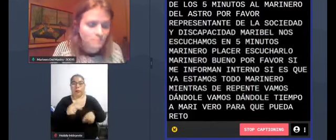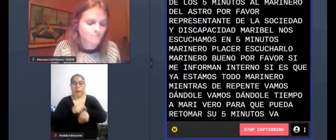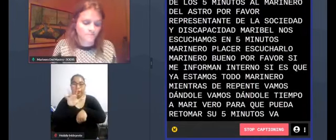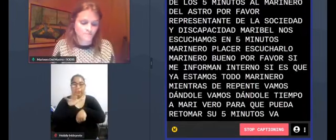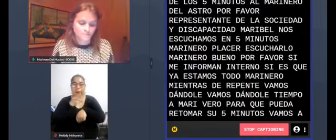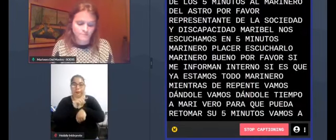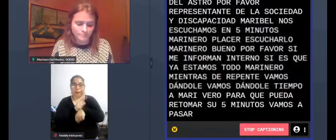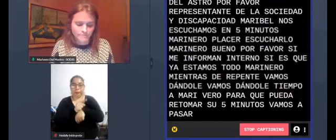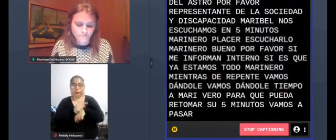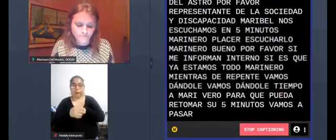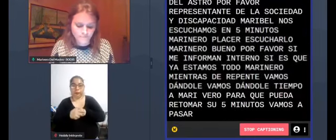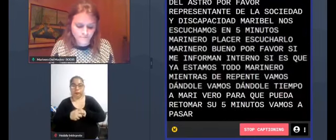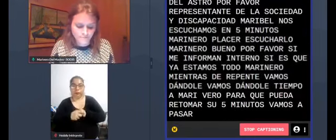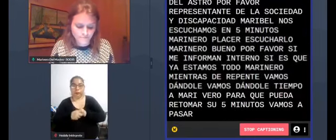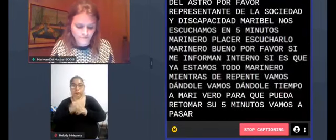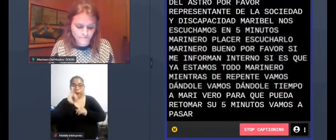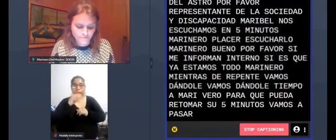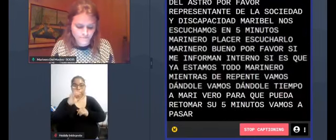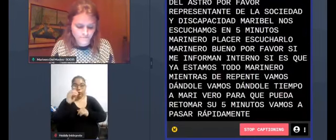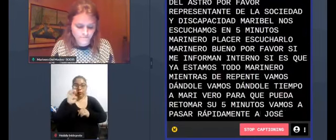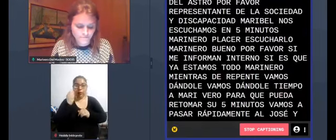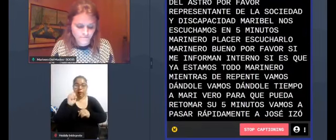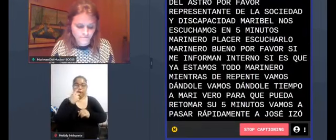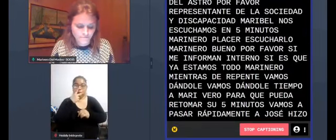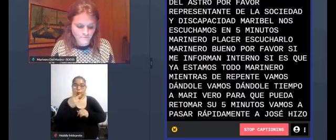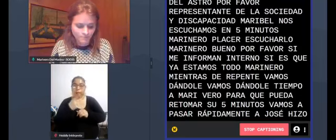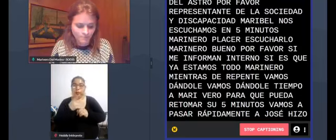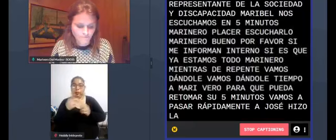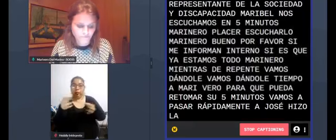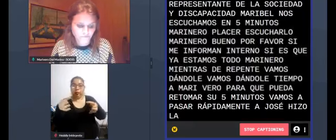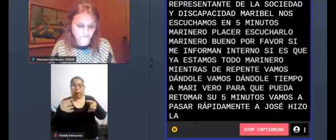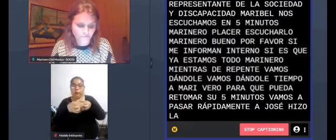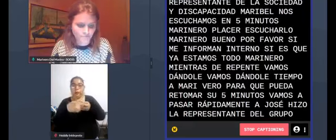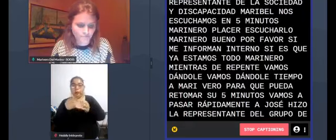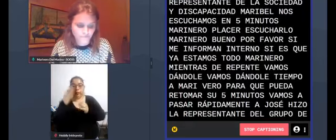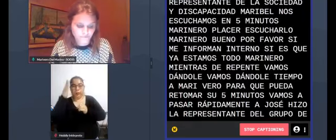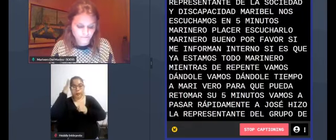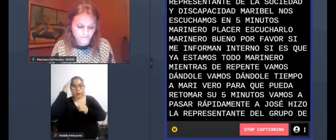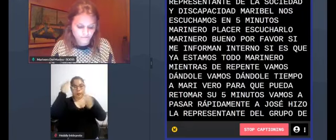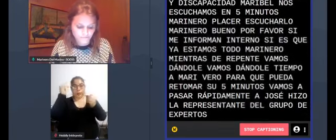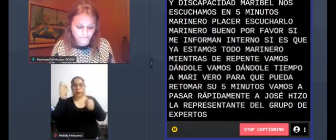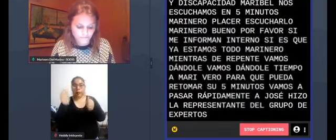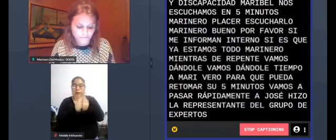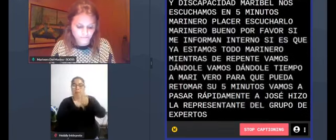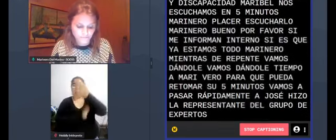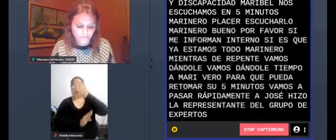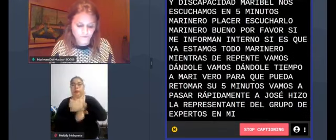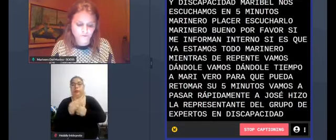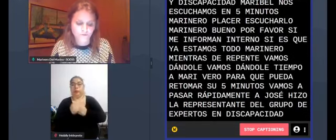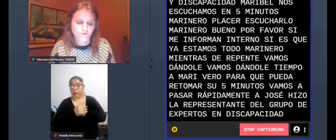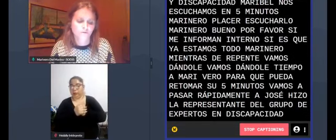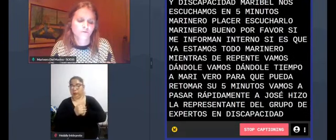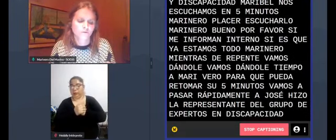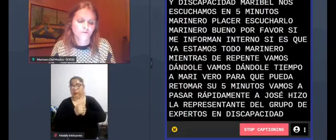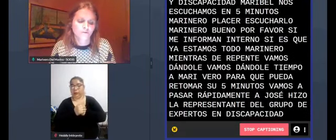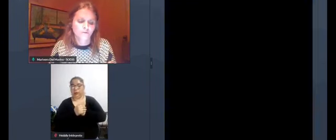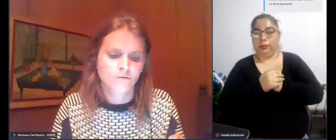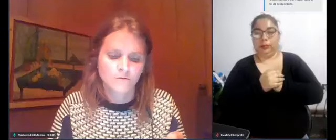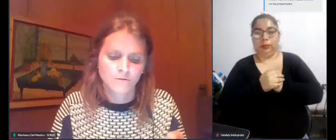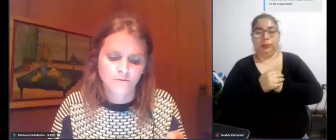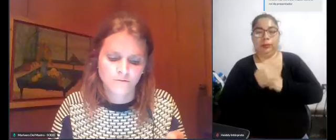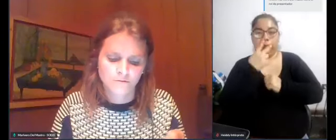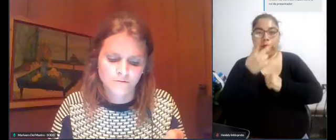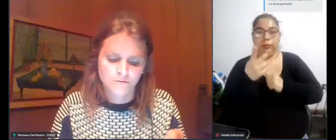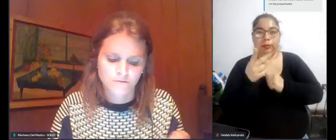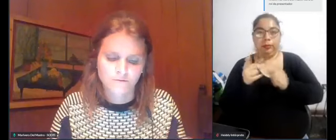rápidamente a José Isola representante del grupo de expertos en Discapacidad para que concluya básicamente su presentación